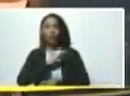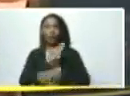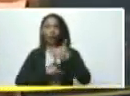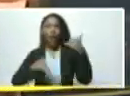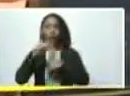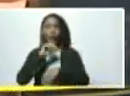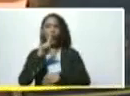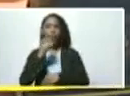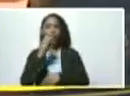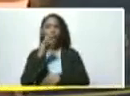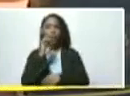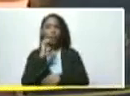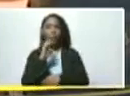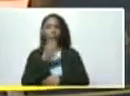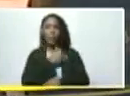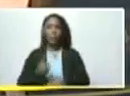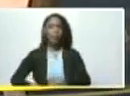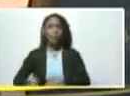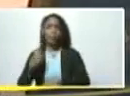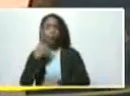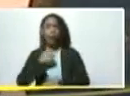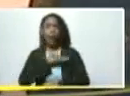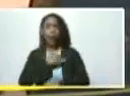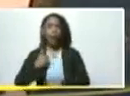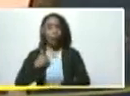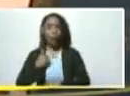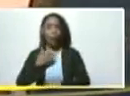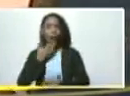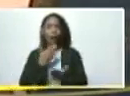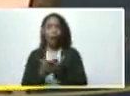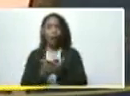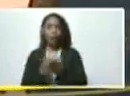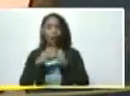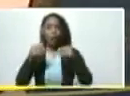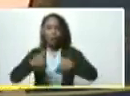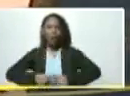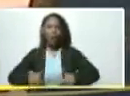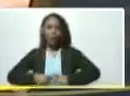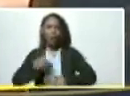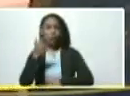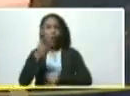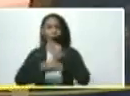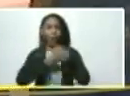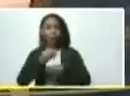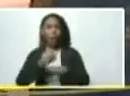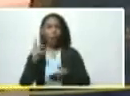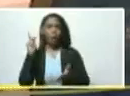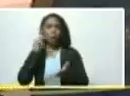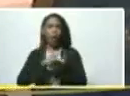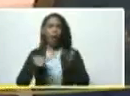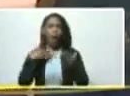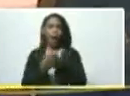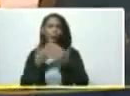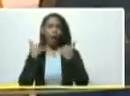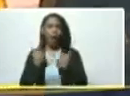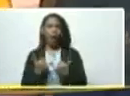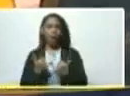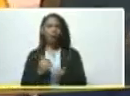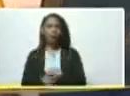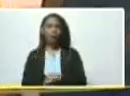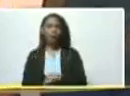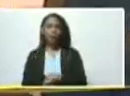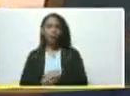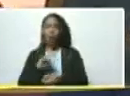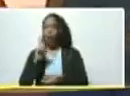Lídice. Presidente, bueno, primeramente queremos agradecerle todo el esfuerzo que usted ha hecho para llegar hasta este punto. Sabemos que no ha